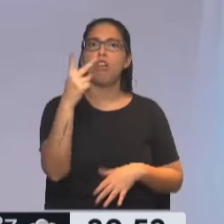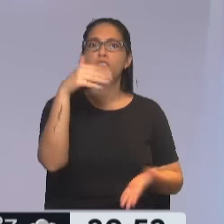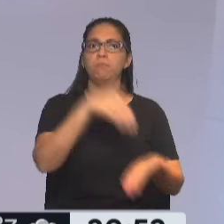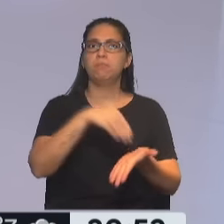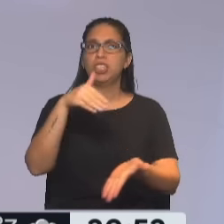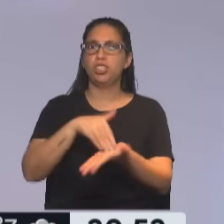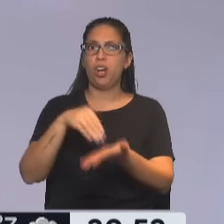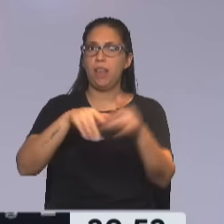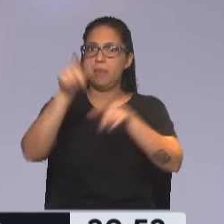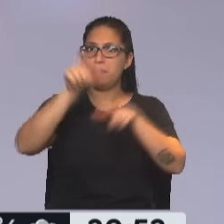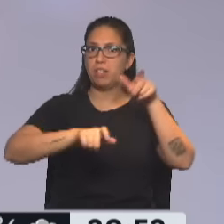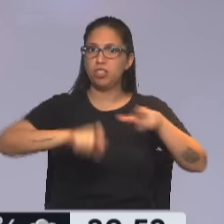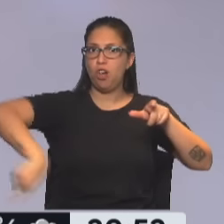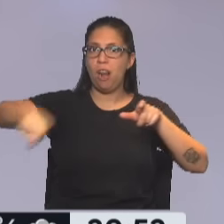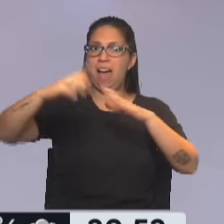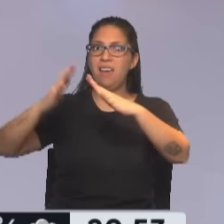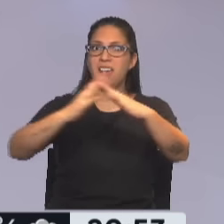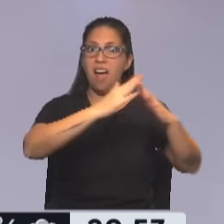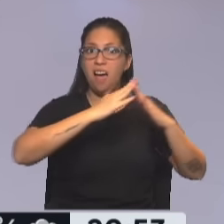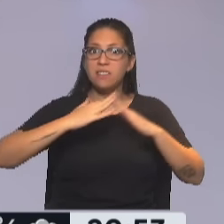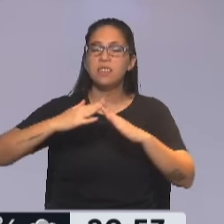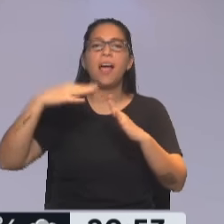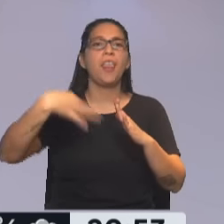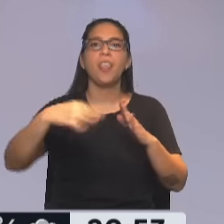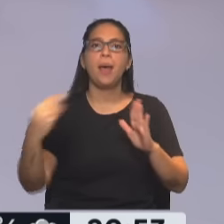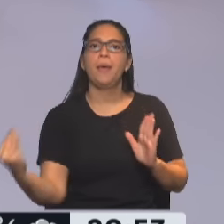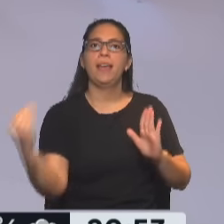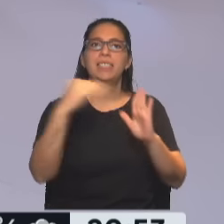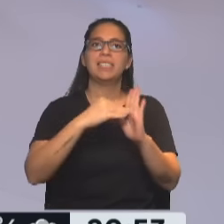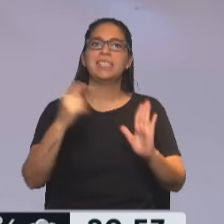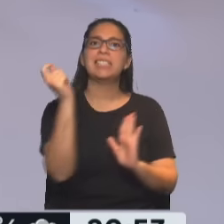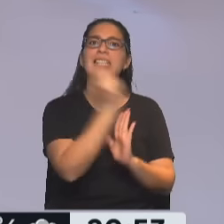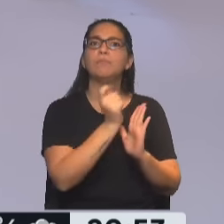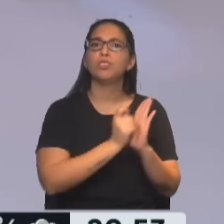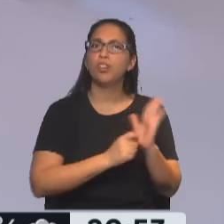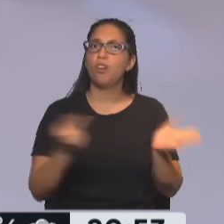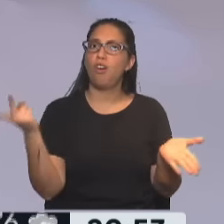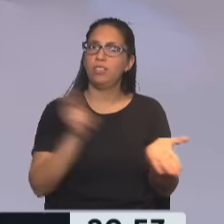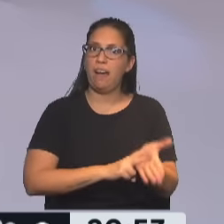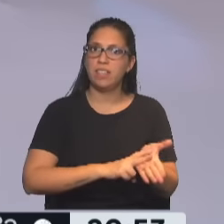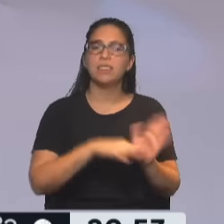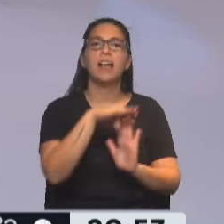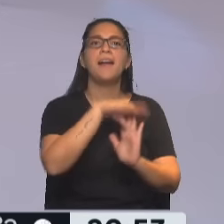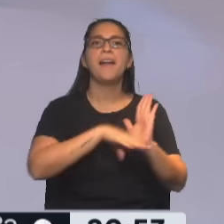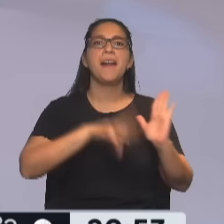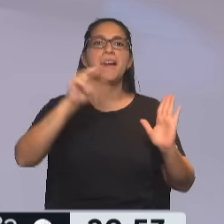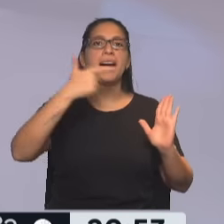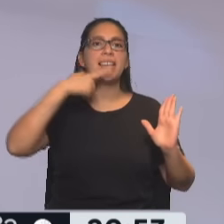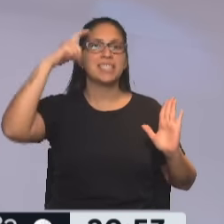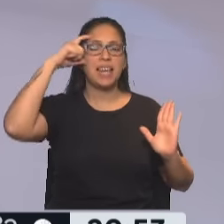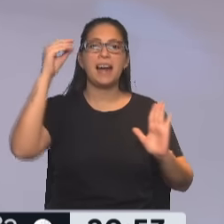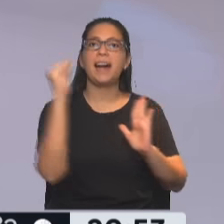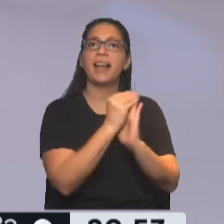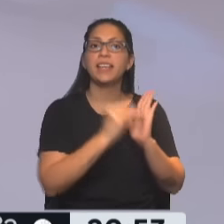millones de usuarios residenciales que van a tener que volver a inscribirse en el RACE, el Registro de Acceso